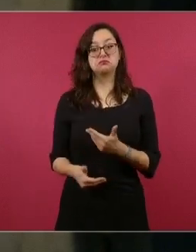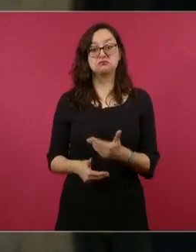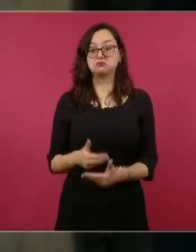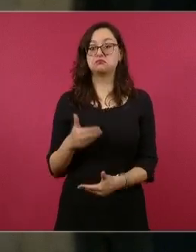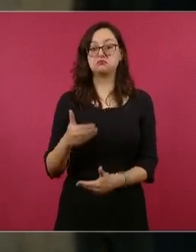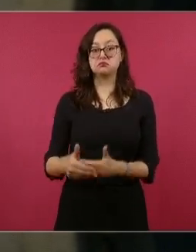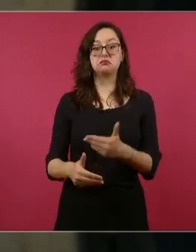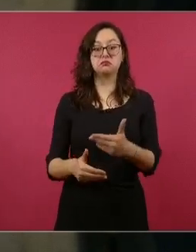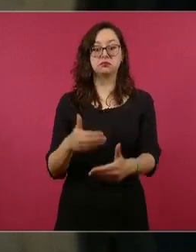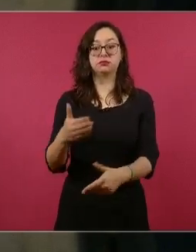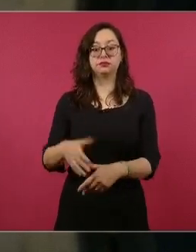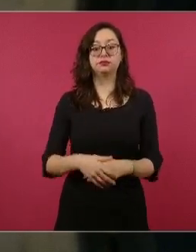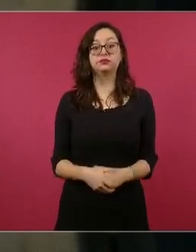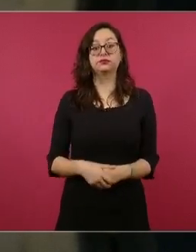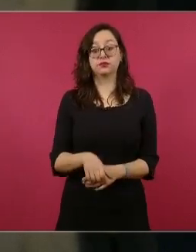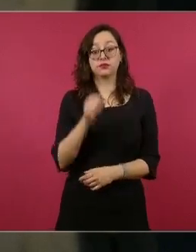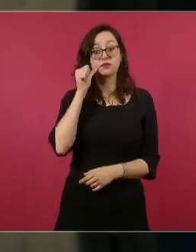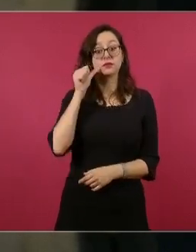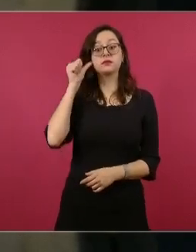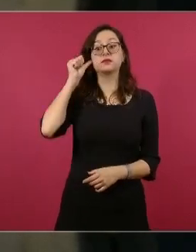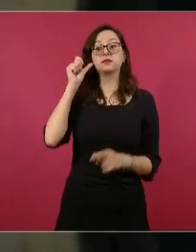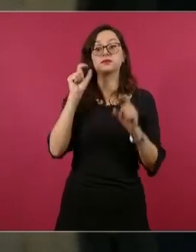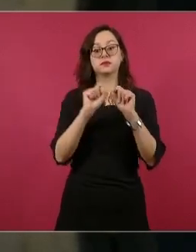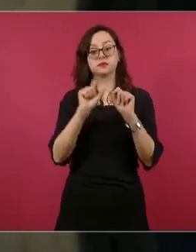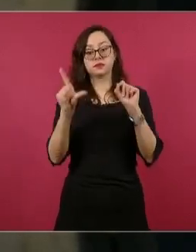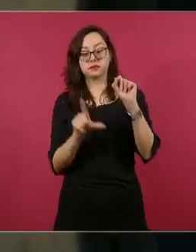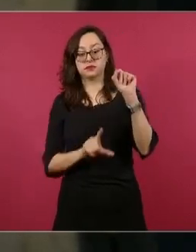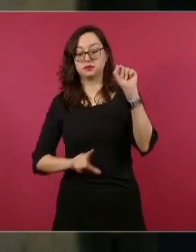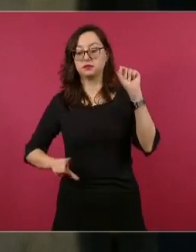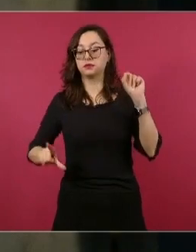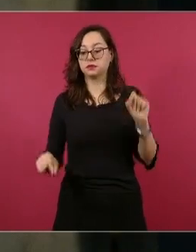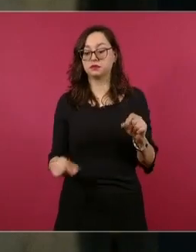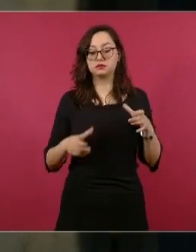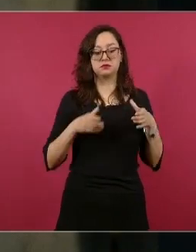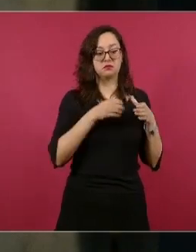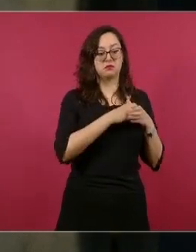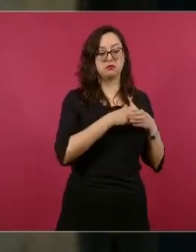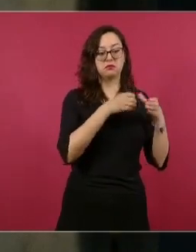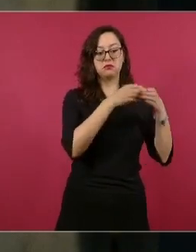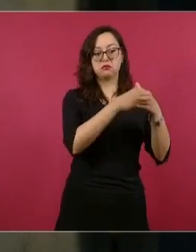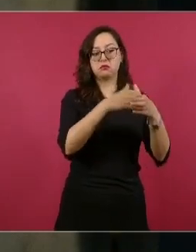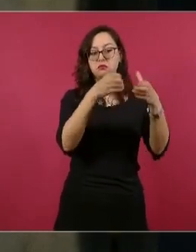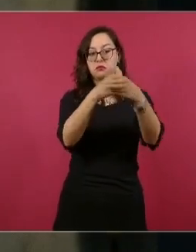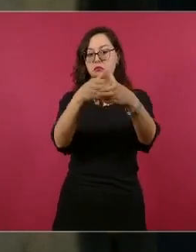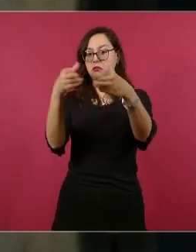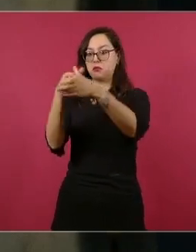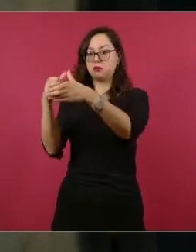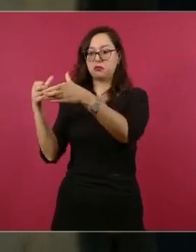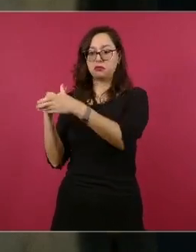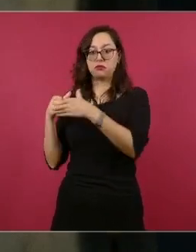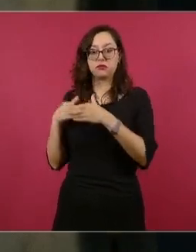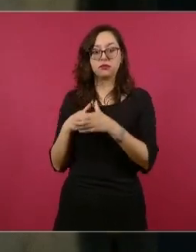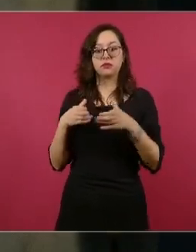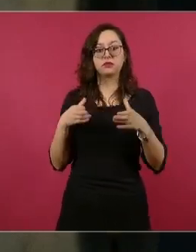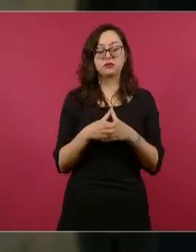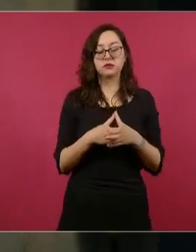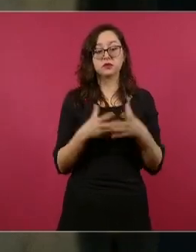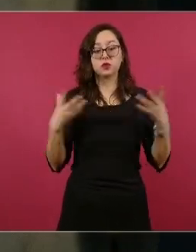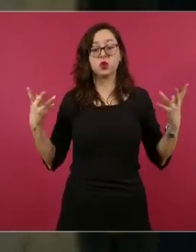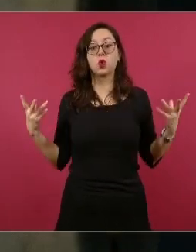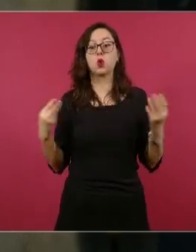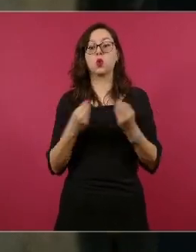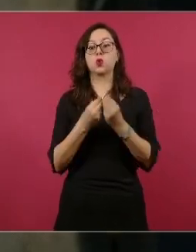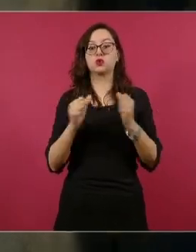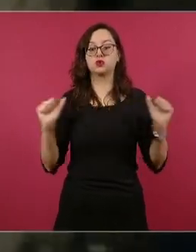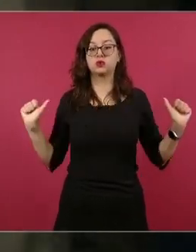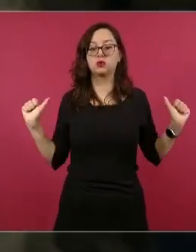colectivos de todo el país, representantes de núcleos agrarios, estuvimos en el foro de organizaciones